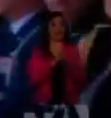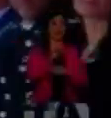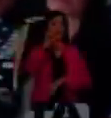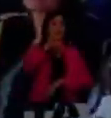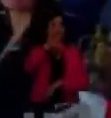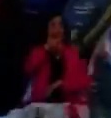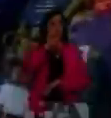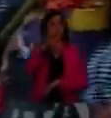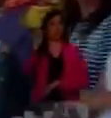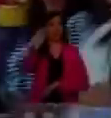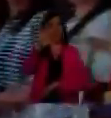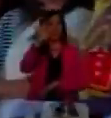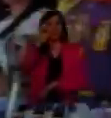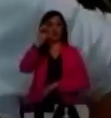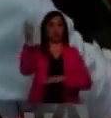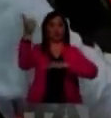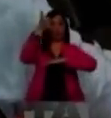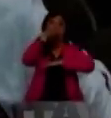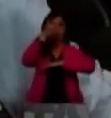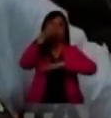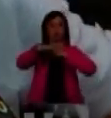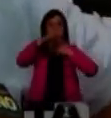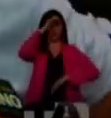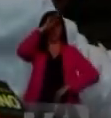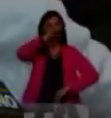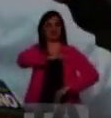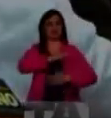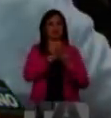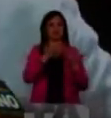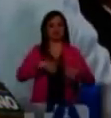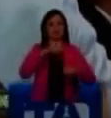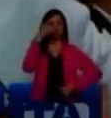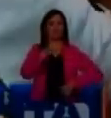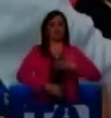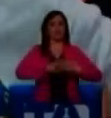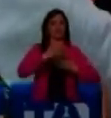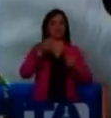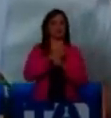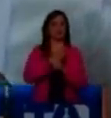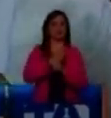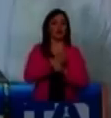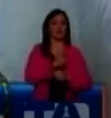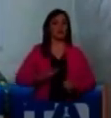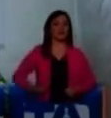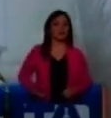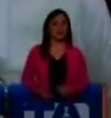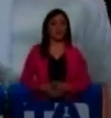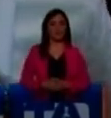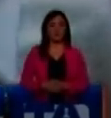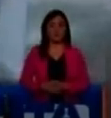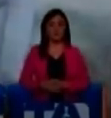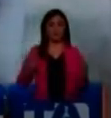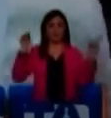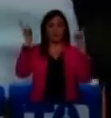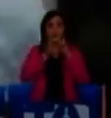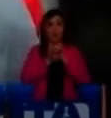Luis Castro como comandante del Ejército. Son parte del proceso que está llevando el presidente de la República de